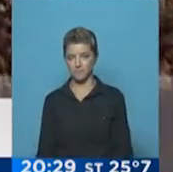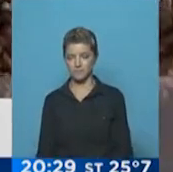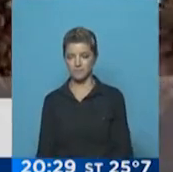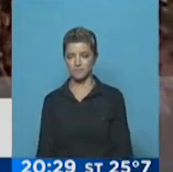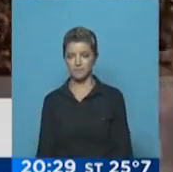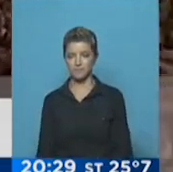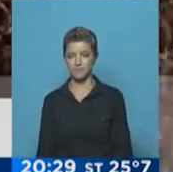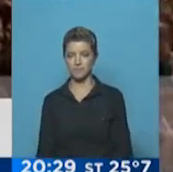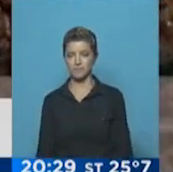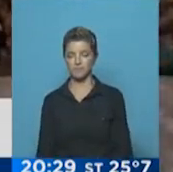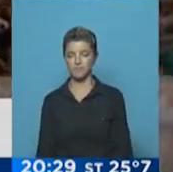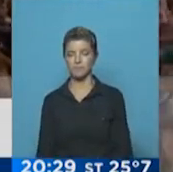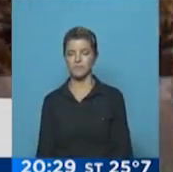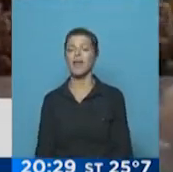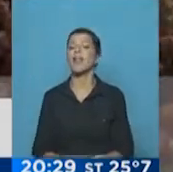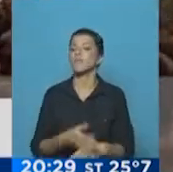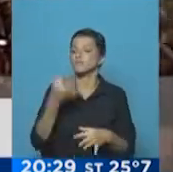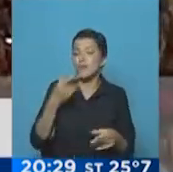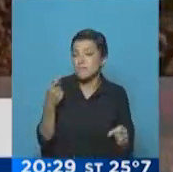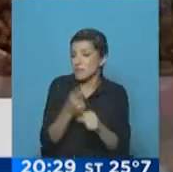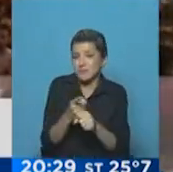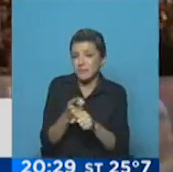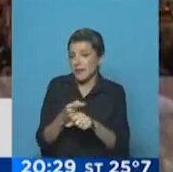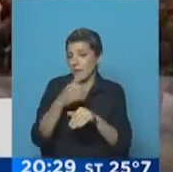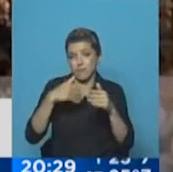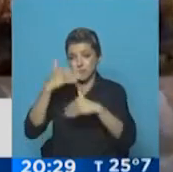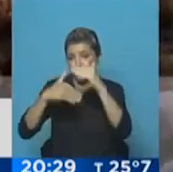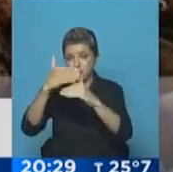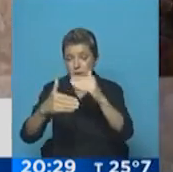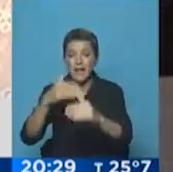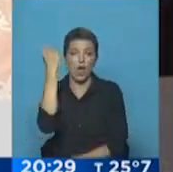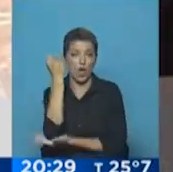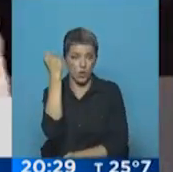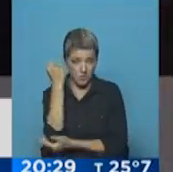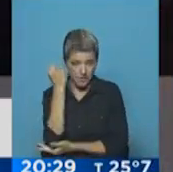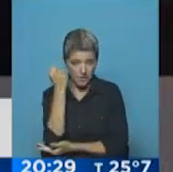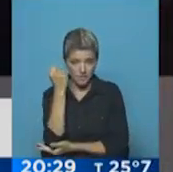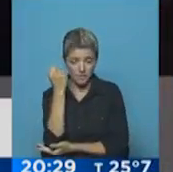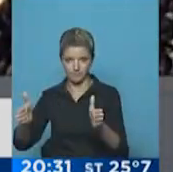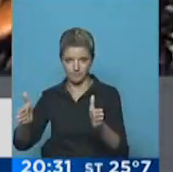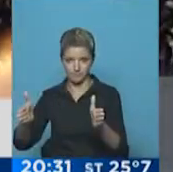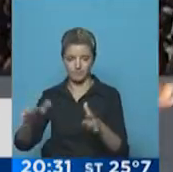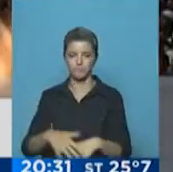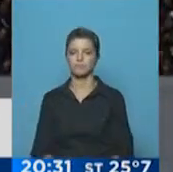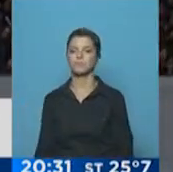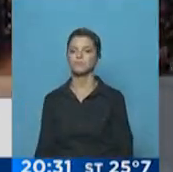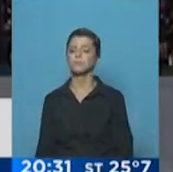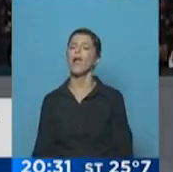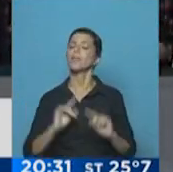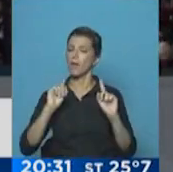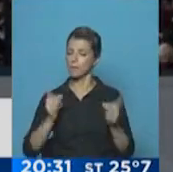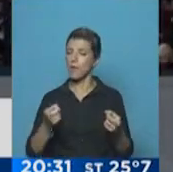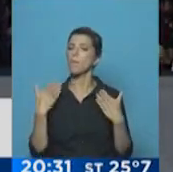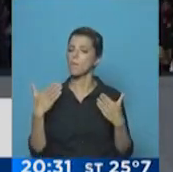certeza y la previsibilidad económica y jurídica. Podemos